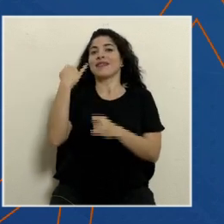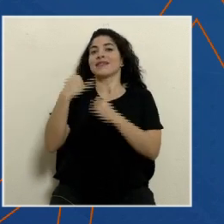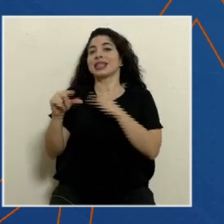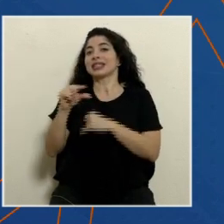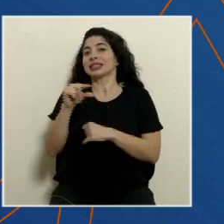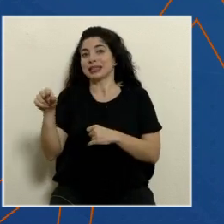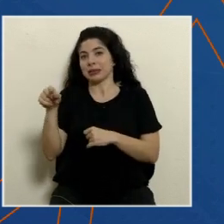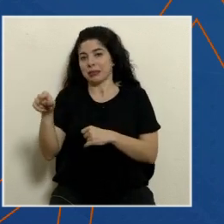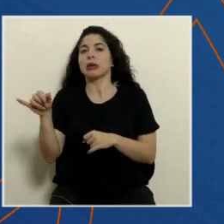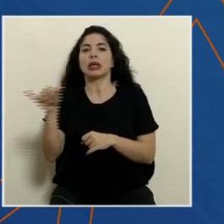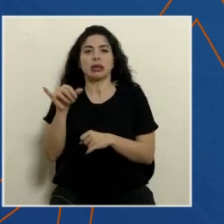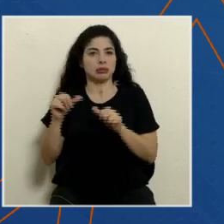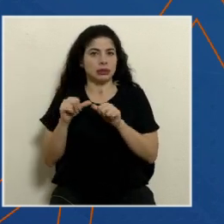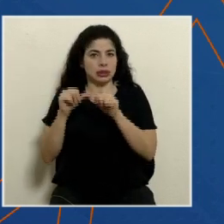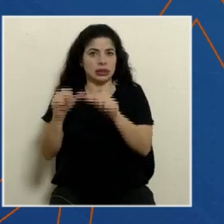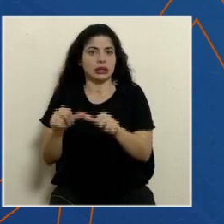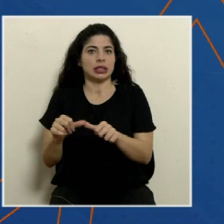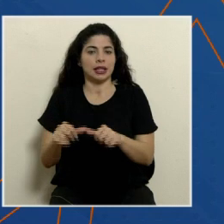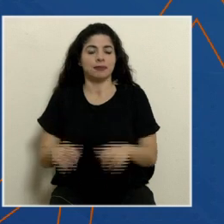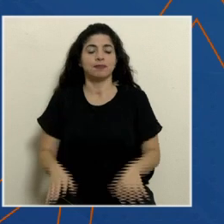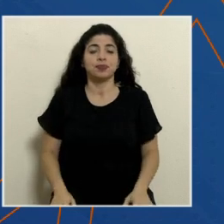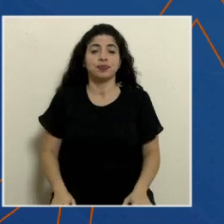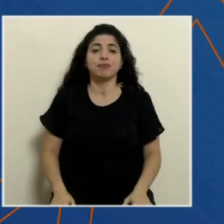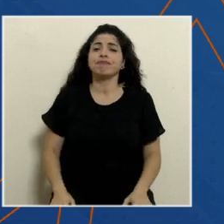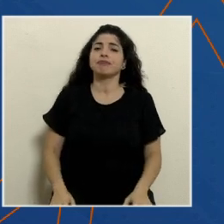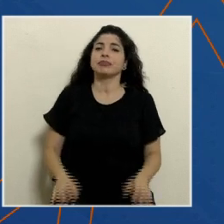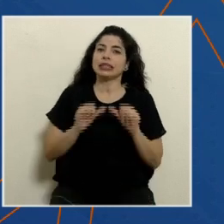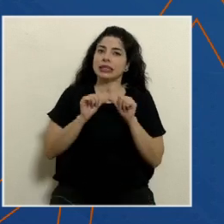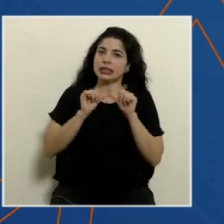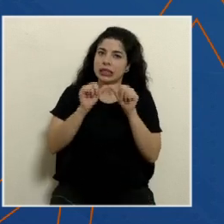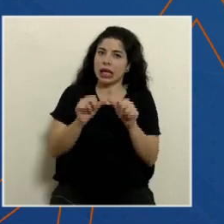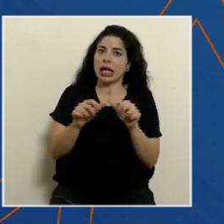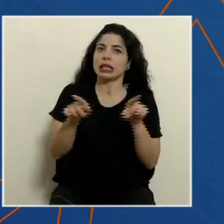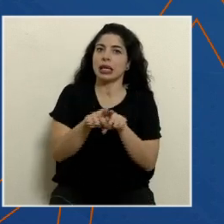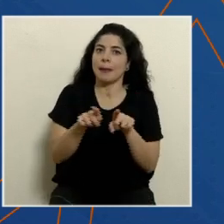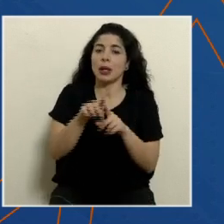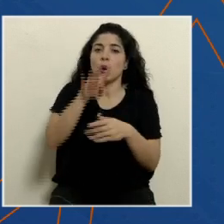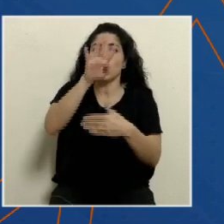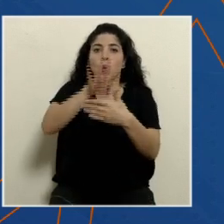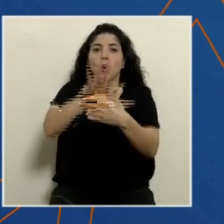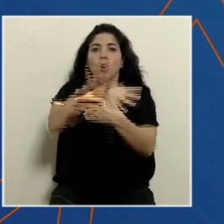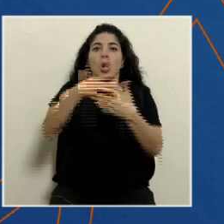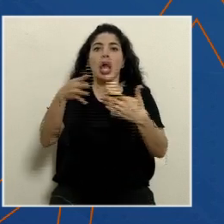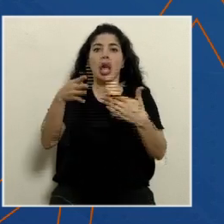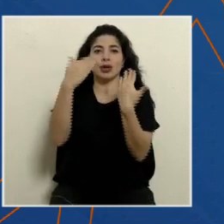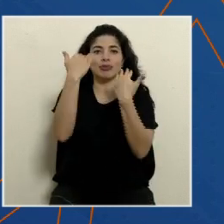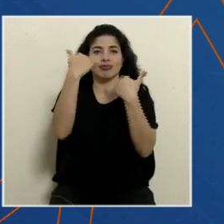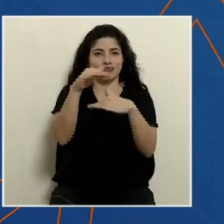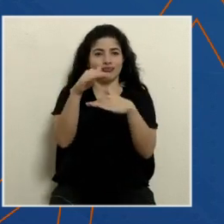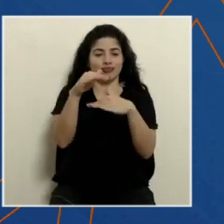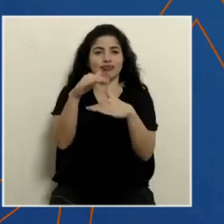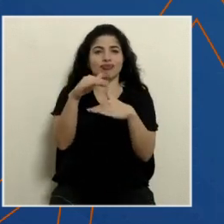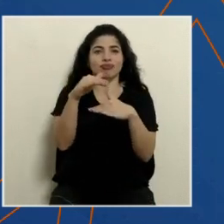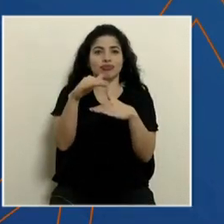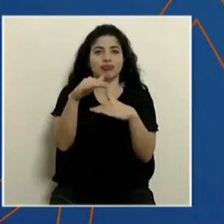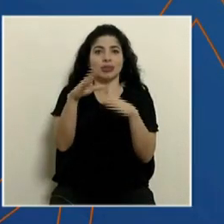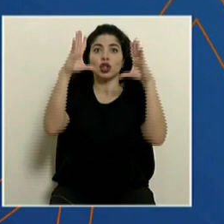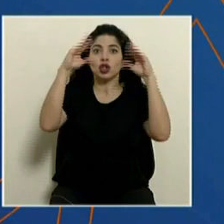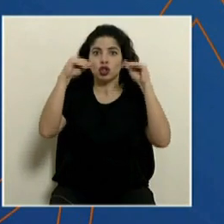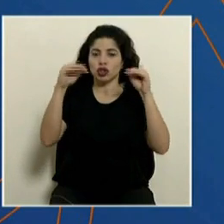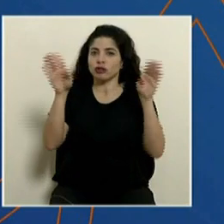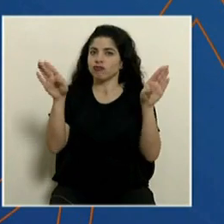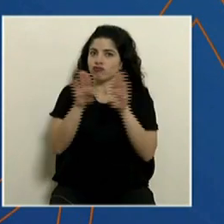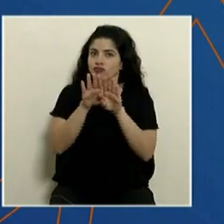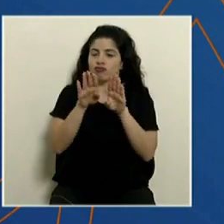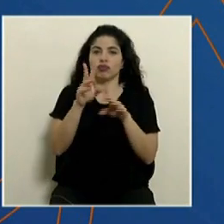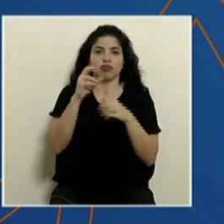semana durante el día. Se mantiene también el horario de la restricción total nocturna